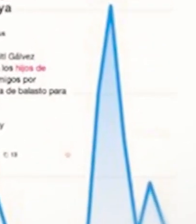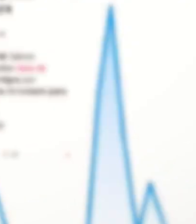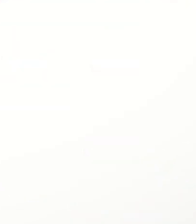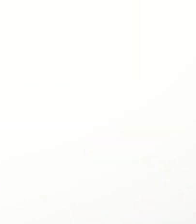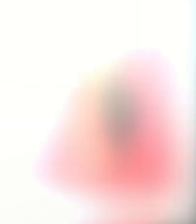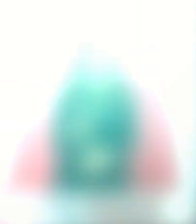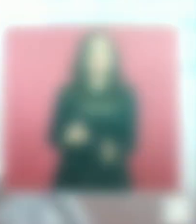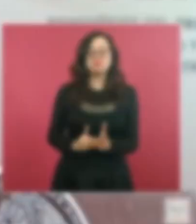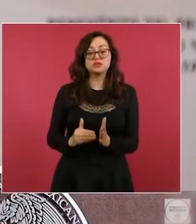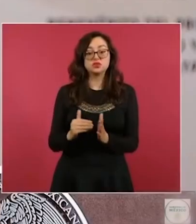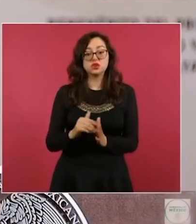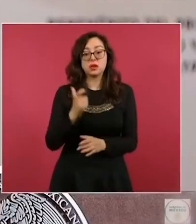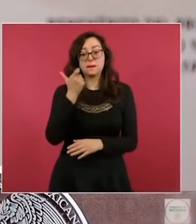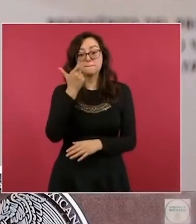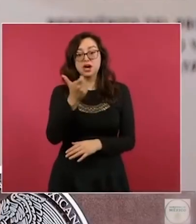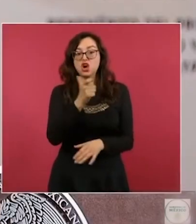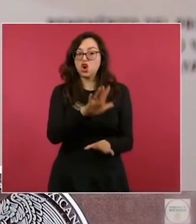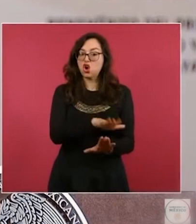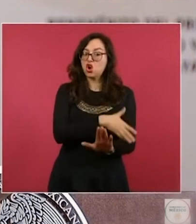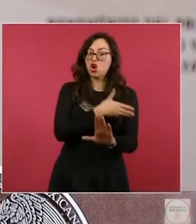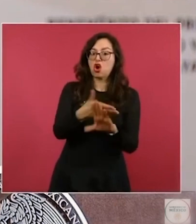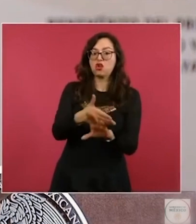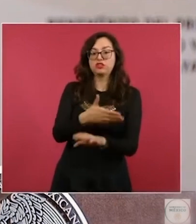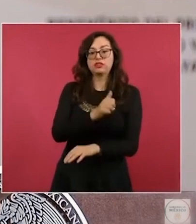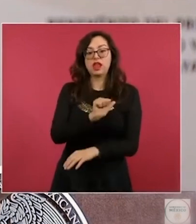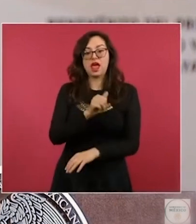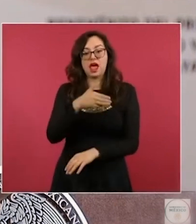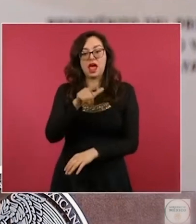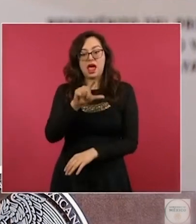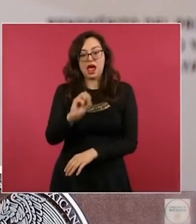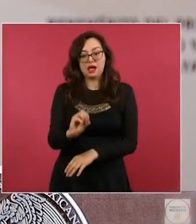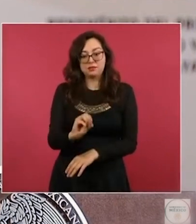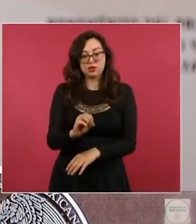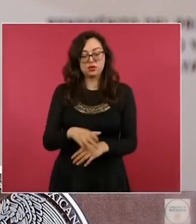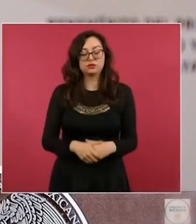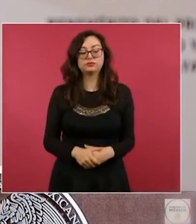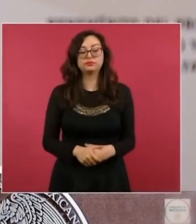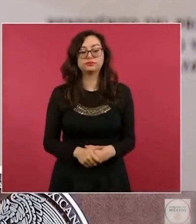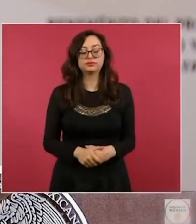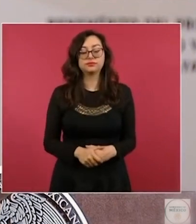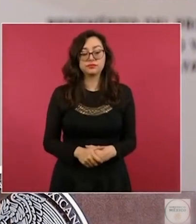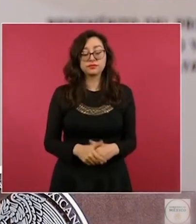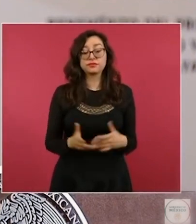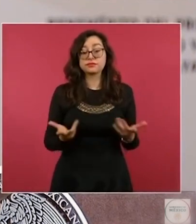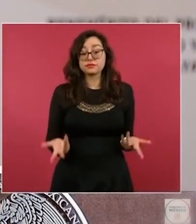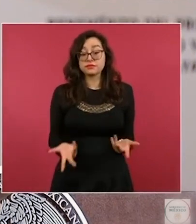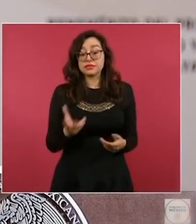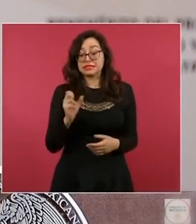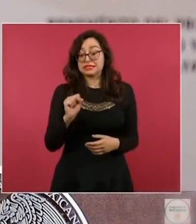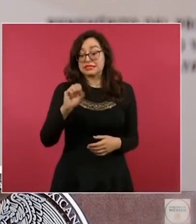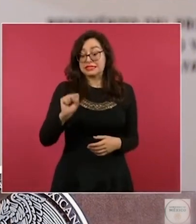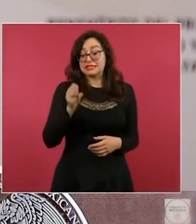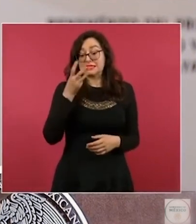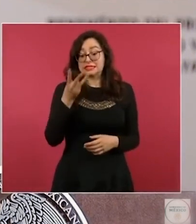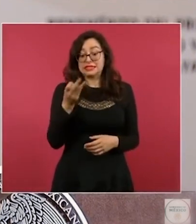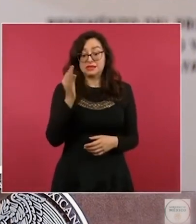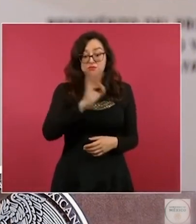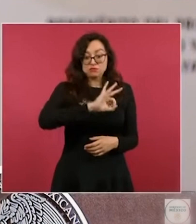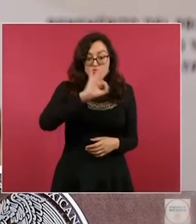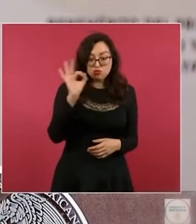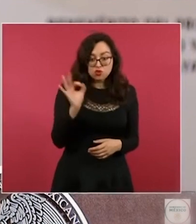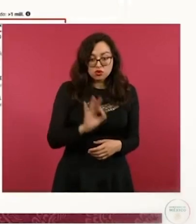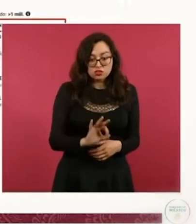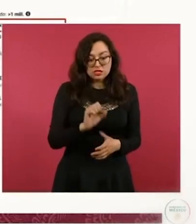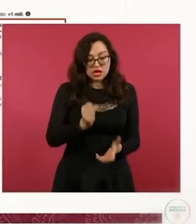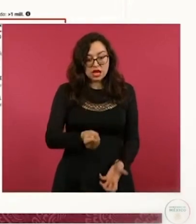esos mensajes. En el caso de los contenidos pagados, se comprobó que el 65.3% del dinero gastado en la guerra sucia contra